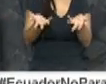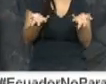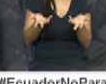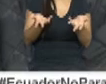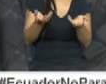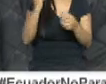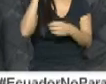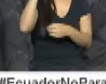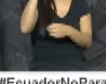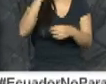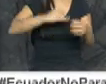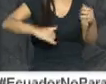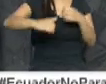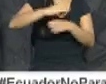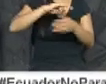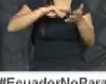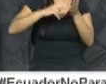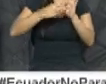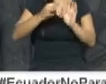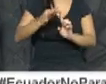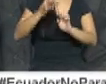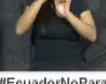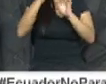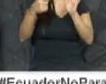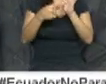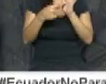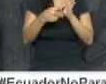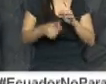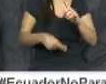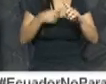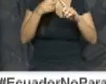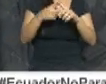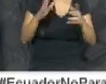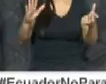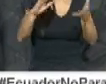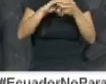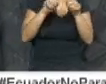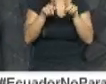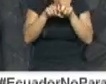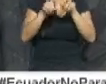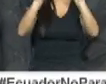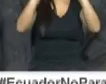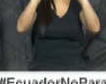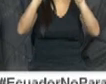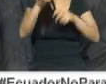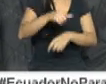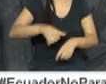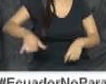derechos, la democracia es un derecho fundamental, pero básicamente no solamente es de consolidar, porque el tema de la democracia